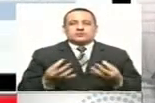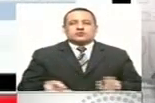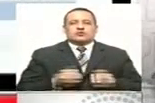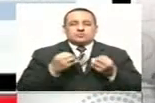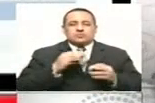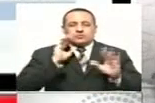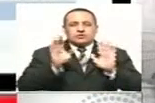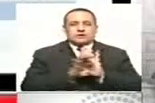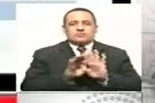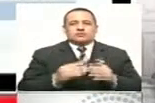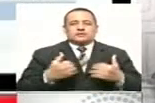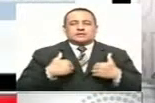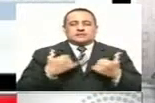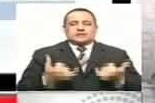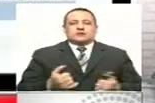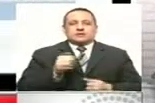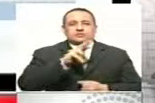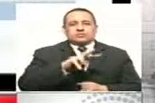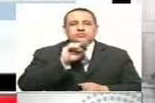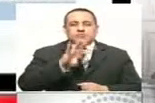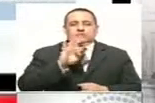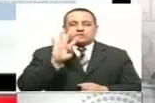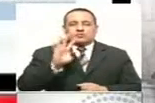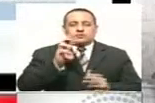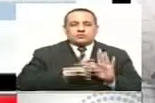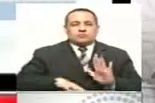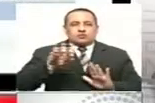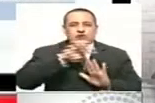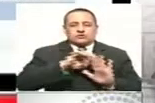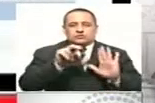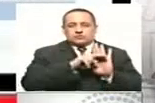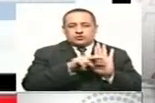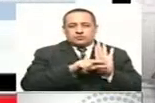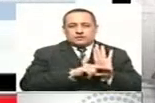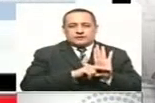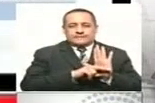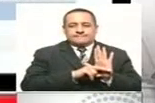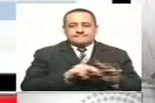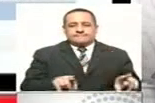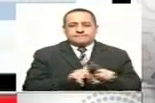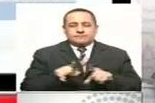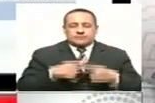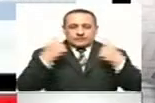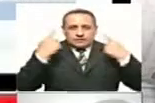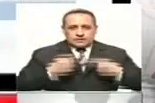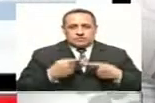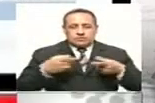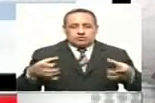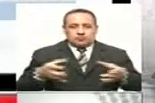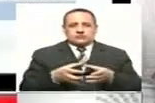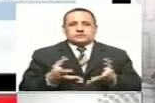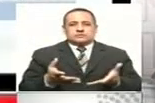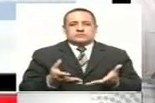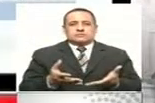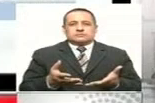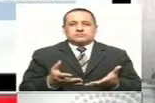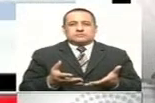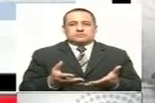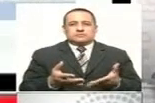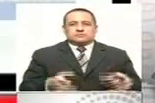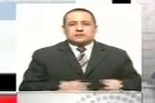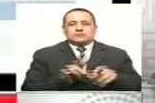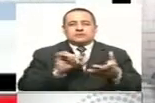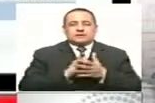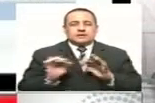ejemplo, tener 244 proyectos normativos con acuerdos consensuados, ¿no?